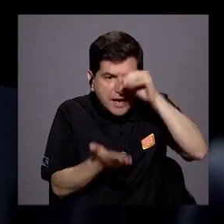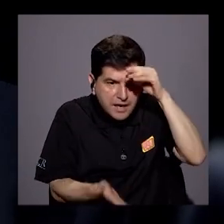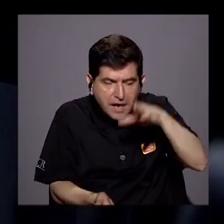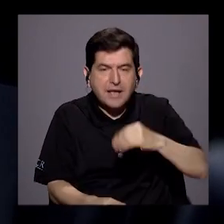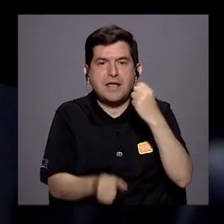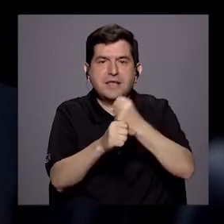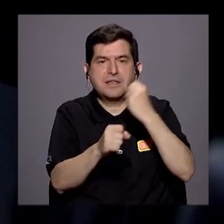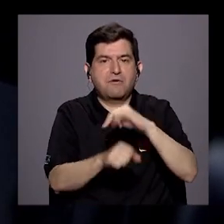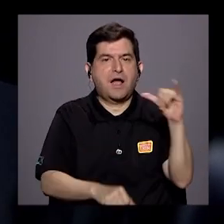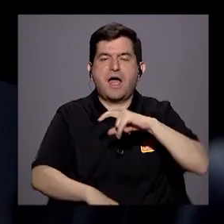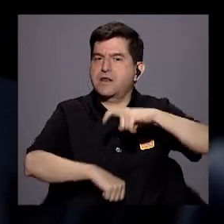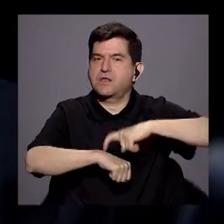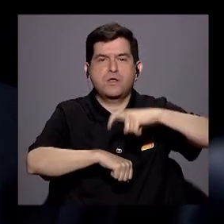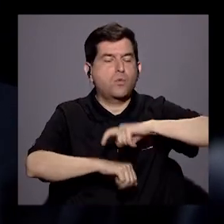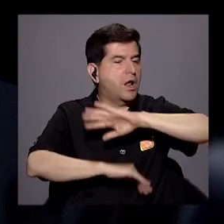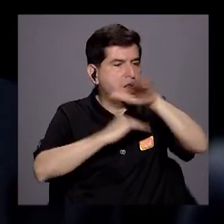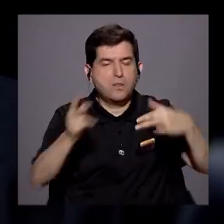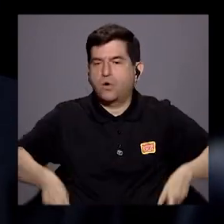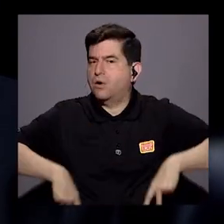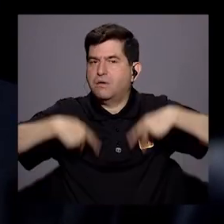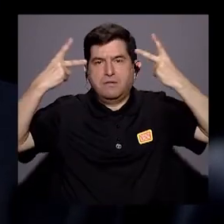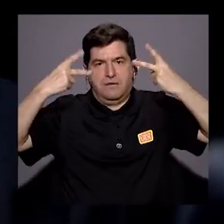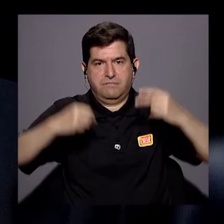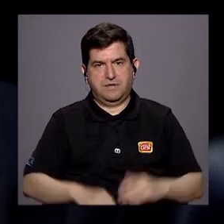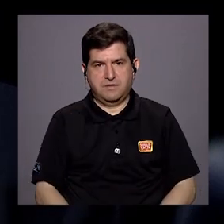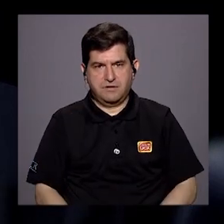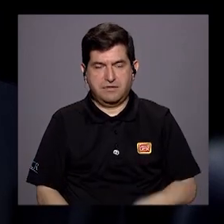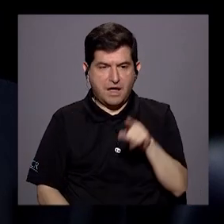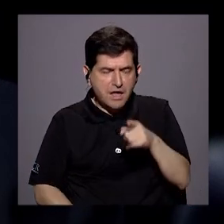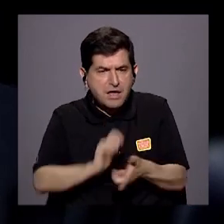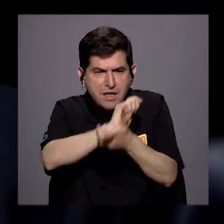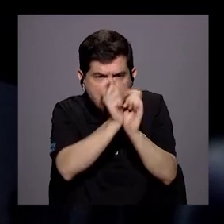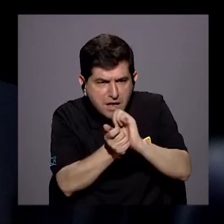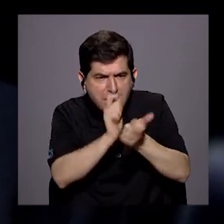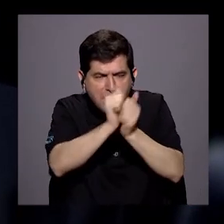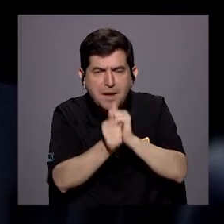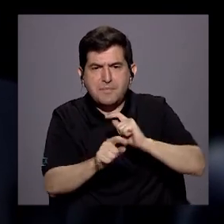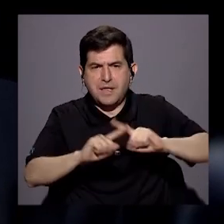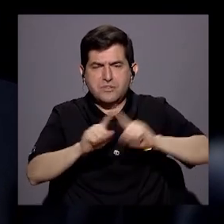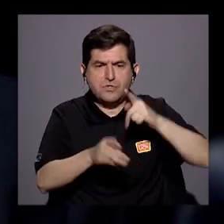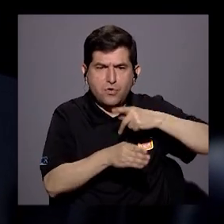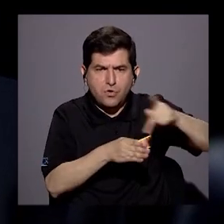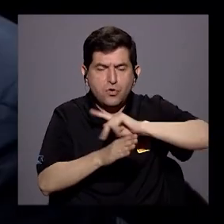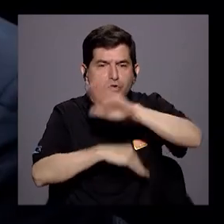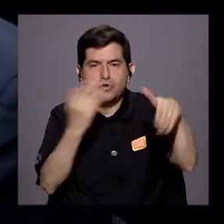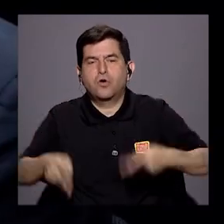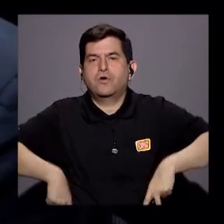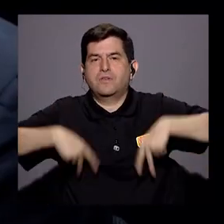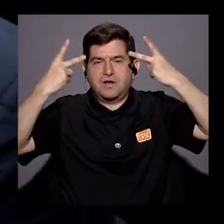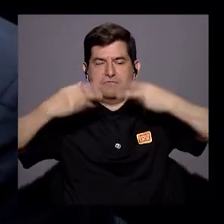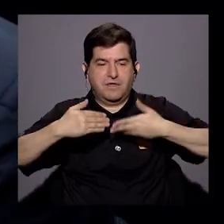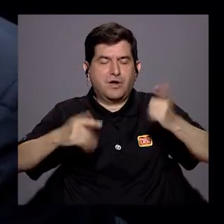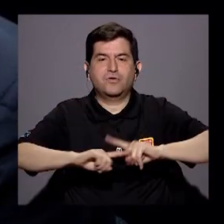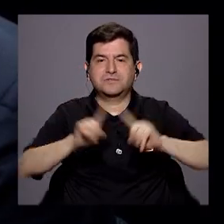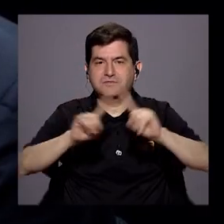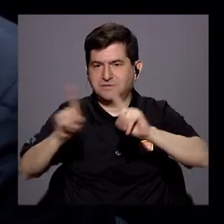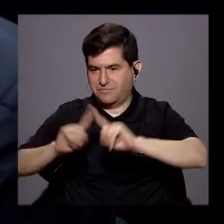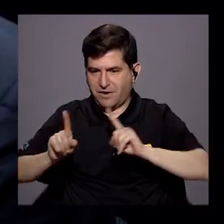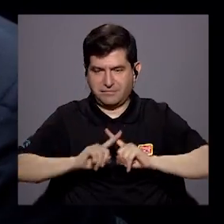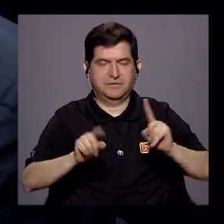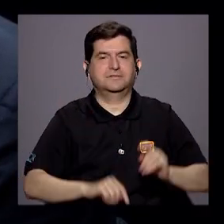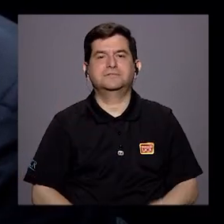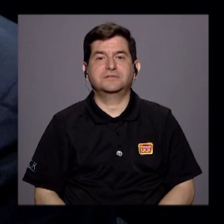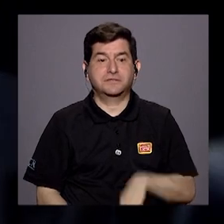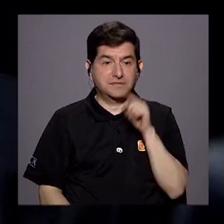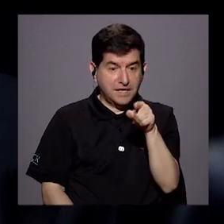y trabajando al mismo tiempo toda la vida y va a tener que estar cambiando de profesión es todo haciendo cosas distintas y